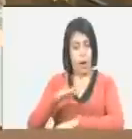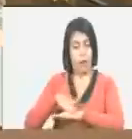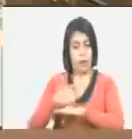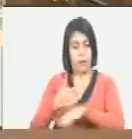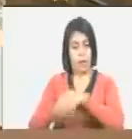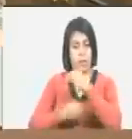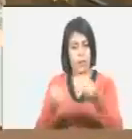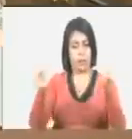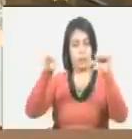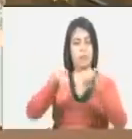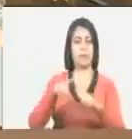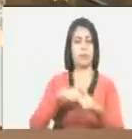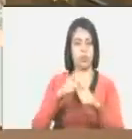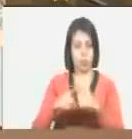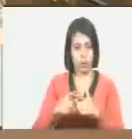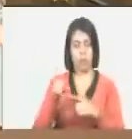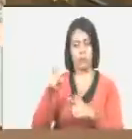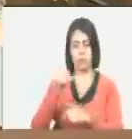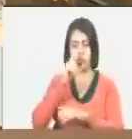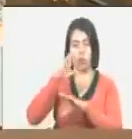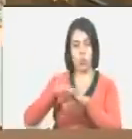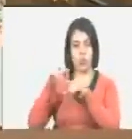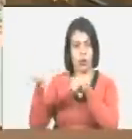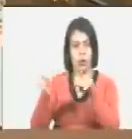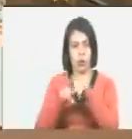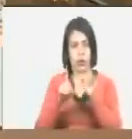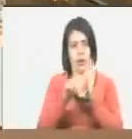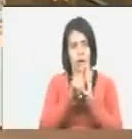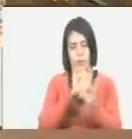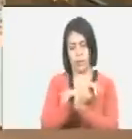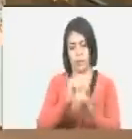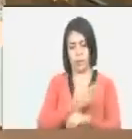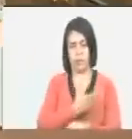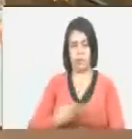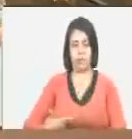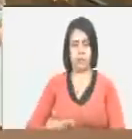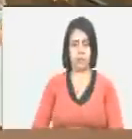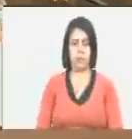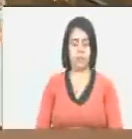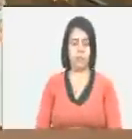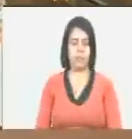para causar un daño, será responsable conforme a la ley. Es todo, ciudadano presidente.